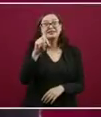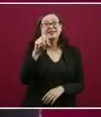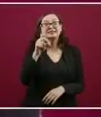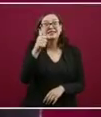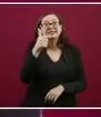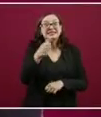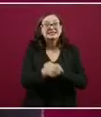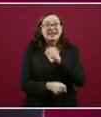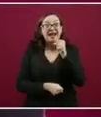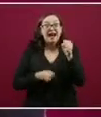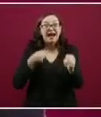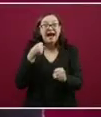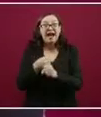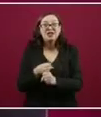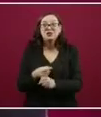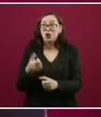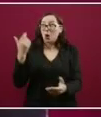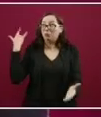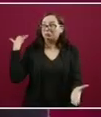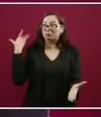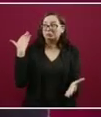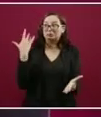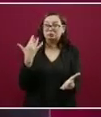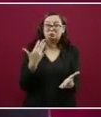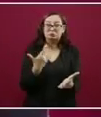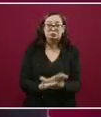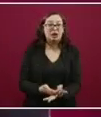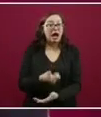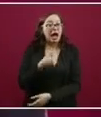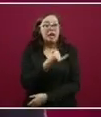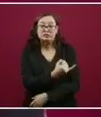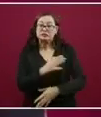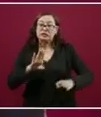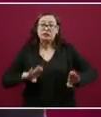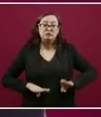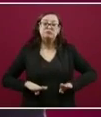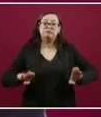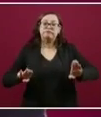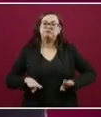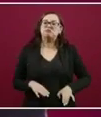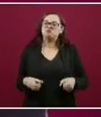predominio, de imposición de una política.